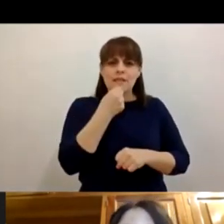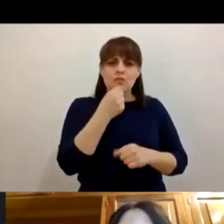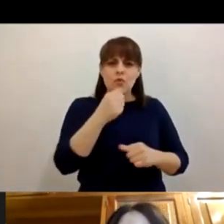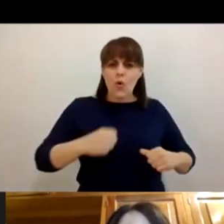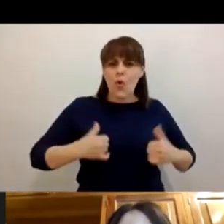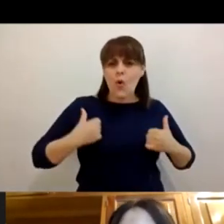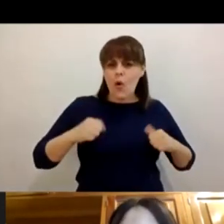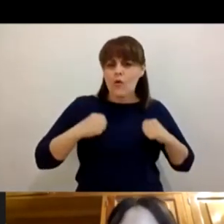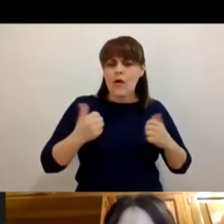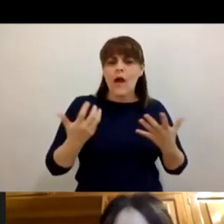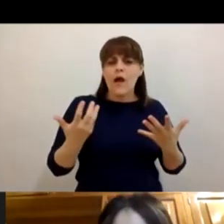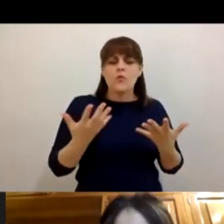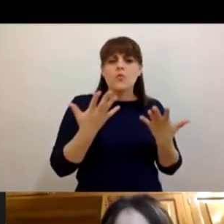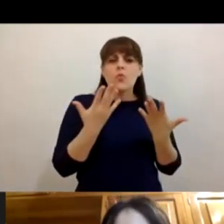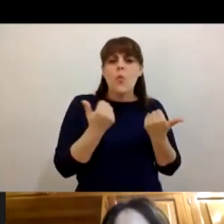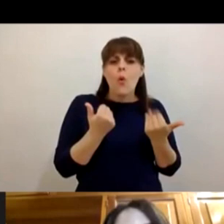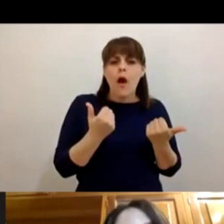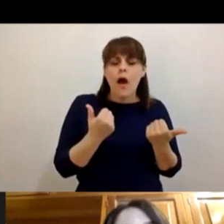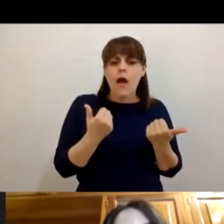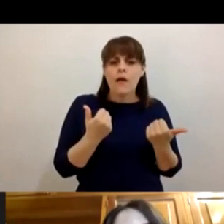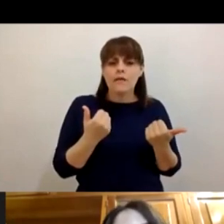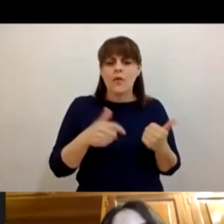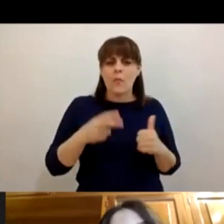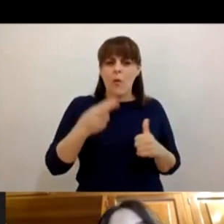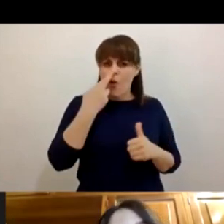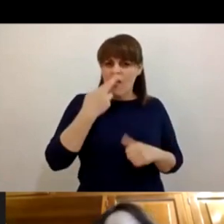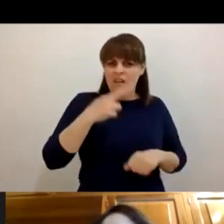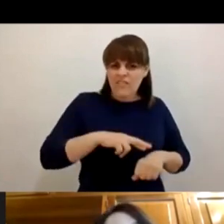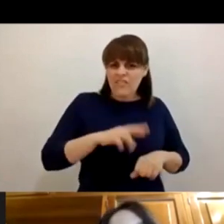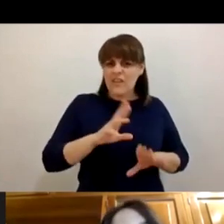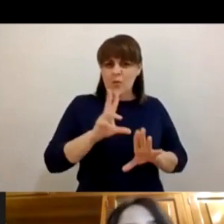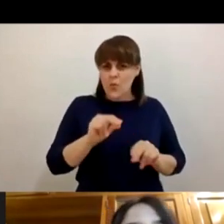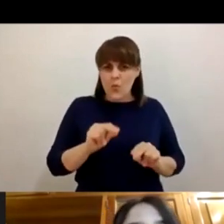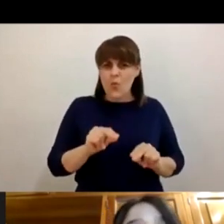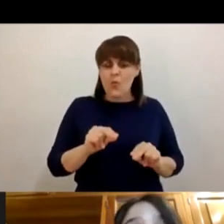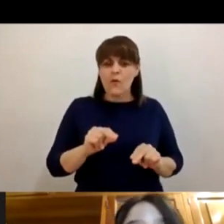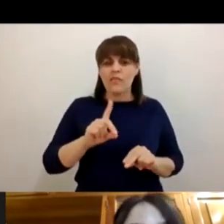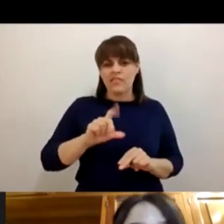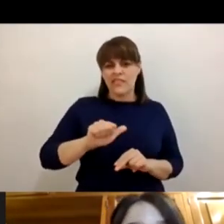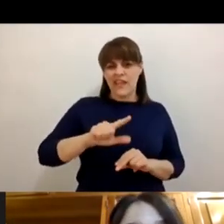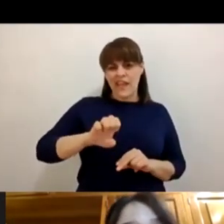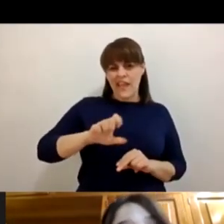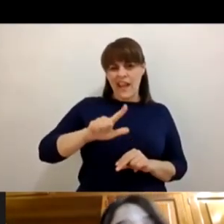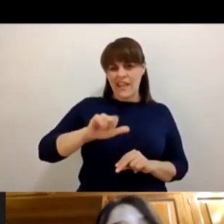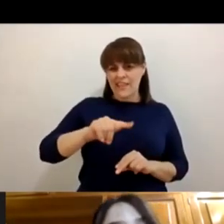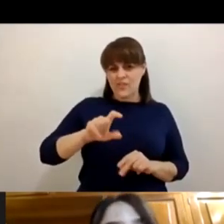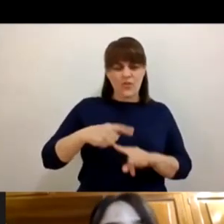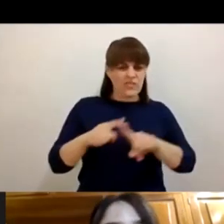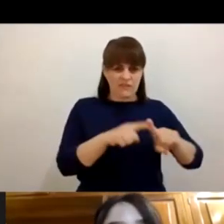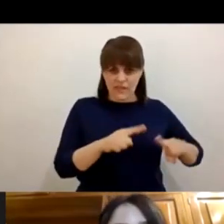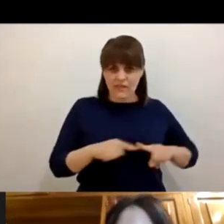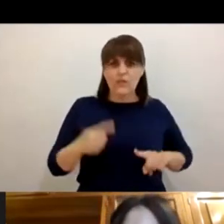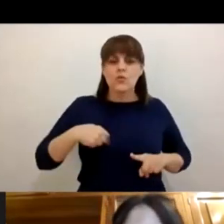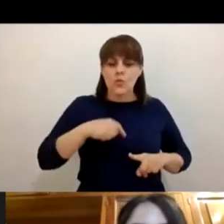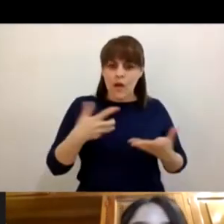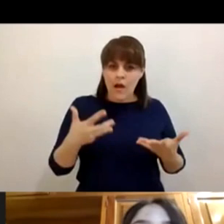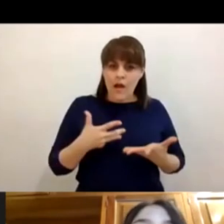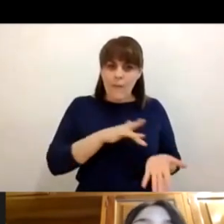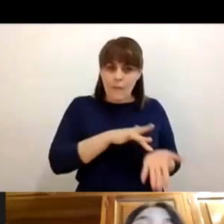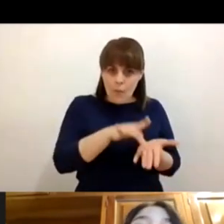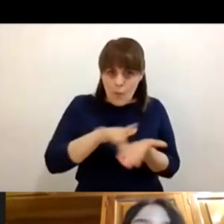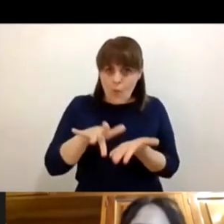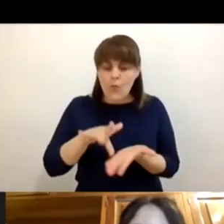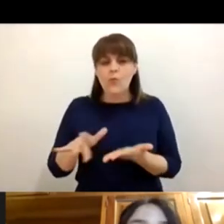uno de nuestros programas tiene incidencia a nivel de toda la República, ¿no? Con la prestación de fianzas sociales, ¿no? Para personas que